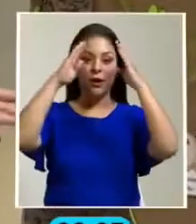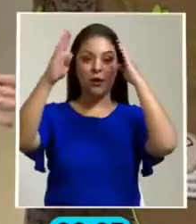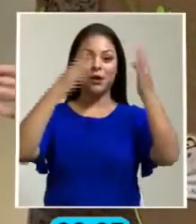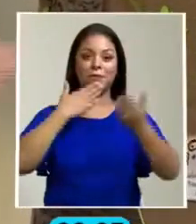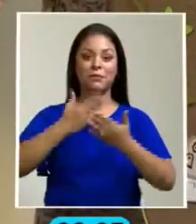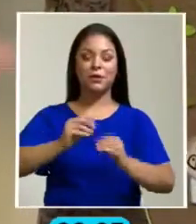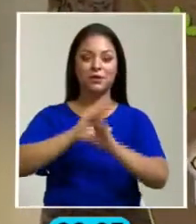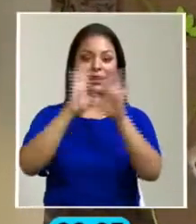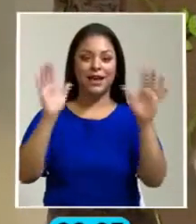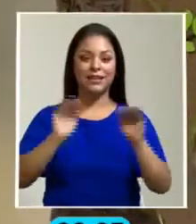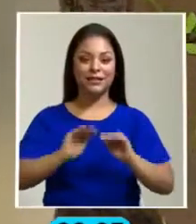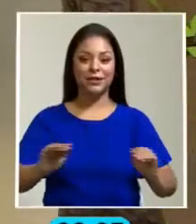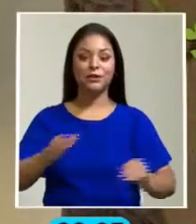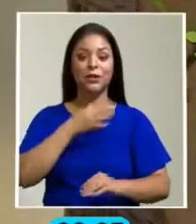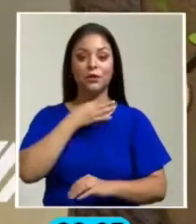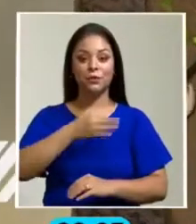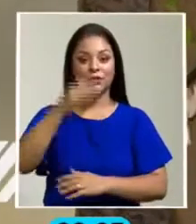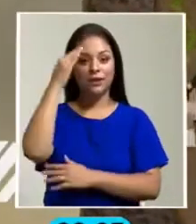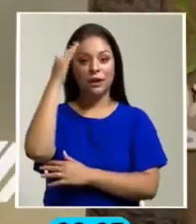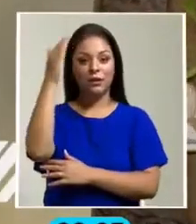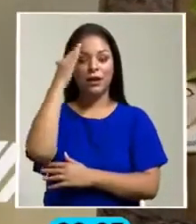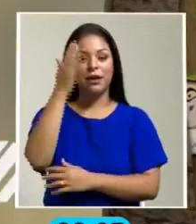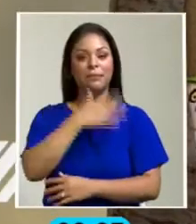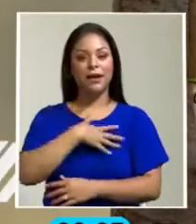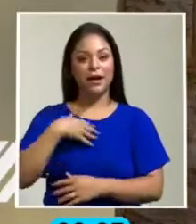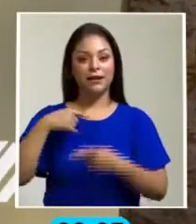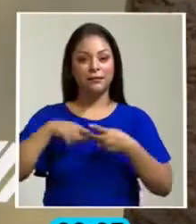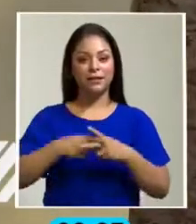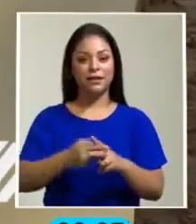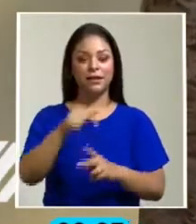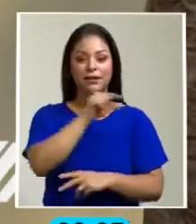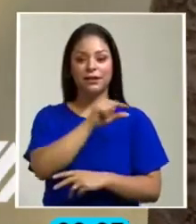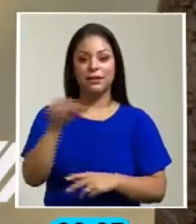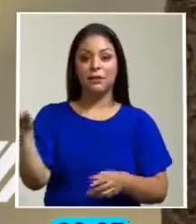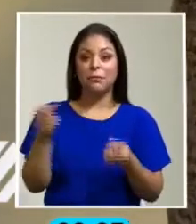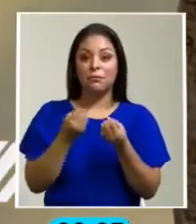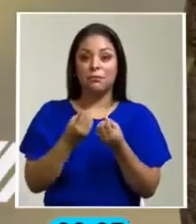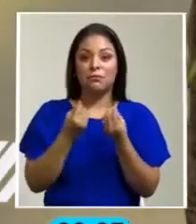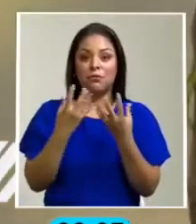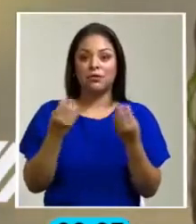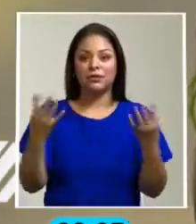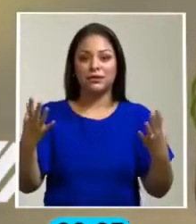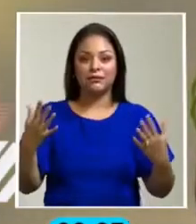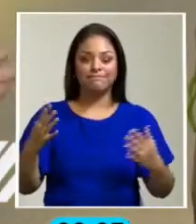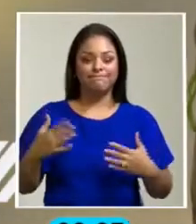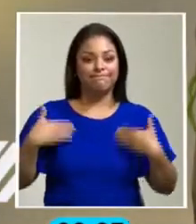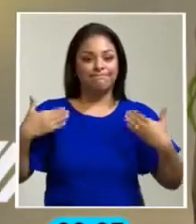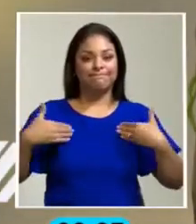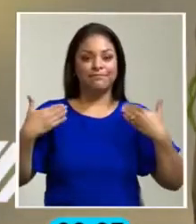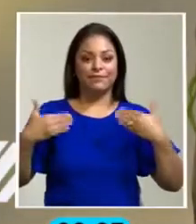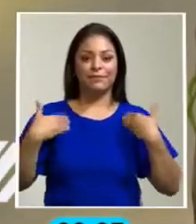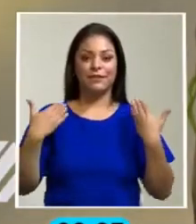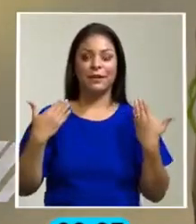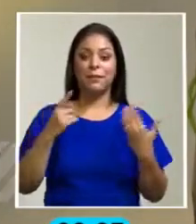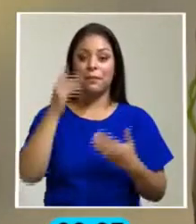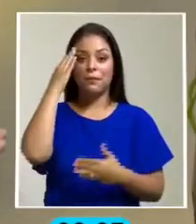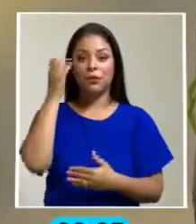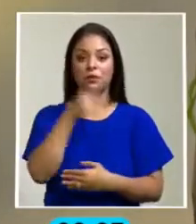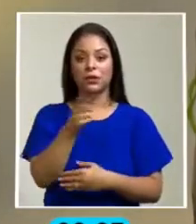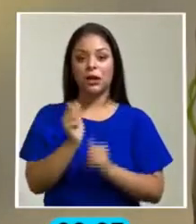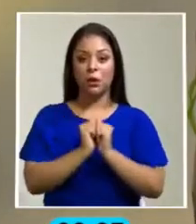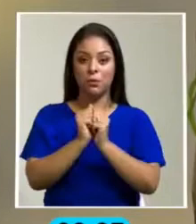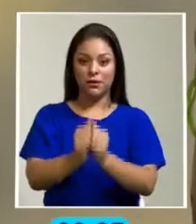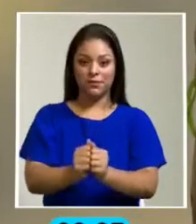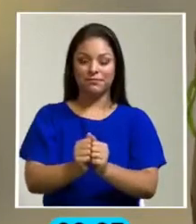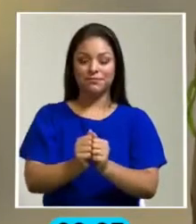y niñas, qué gusto saludarlos. Me encanta iniciar esta semana con muchas ganas y muy feliz porque ustedes nos están acompañando, por